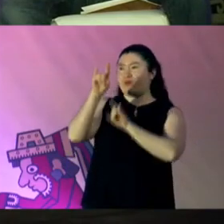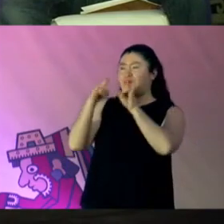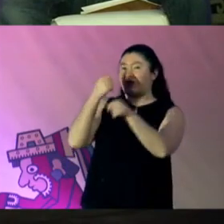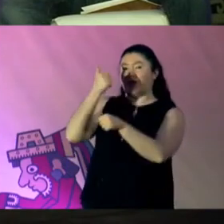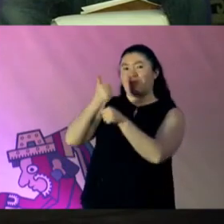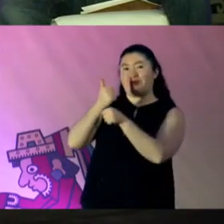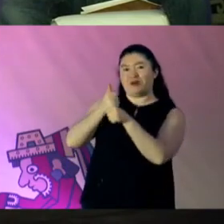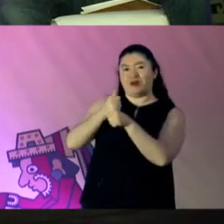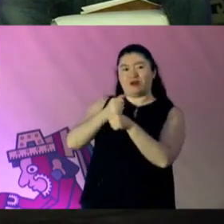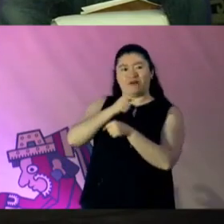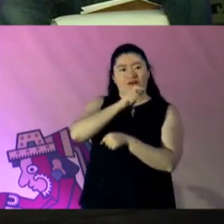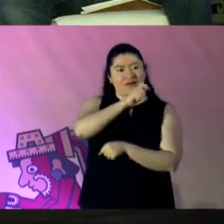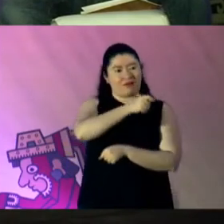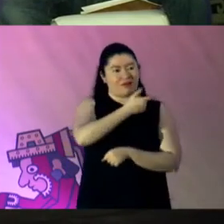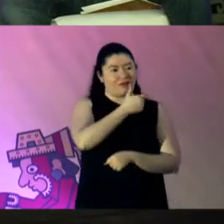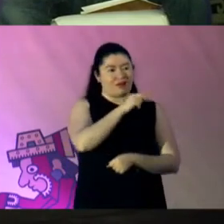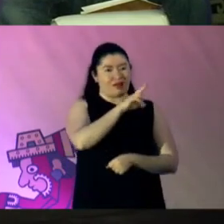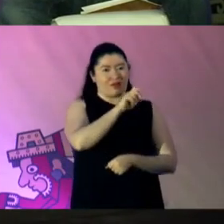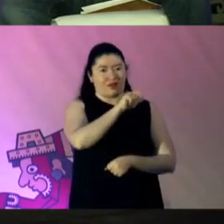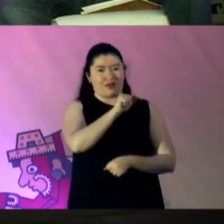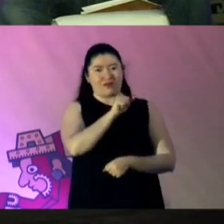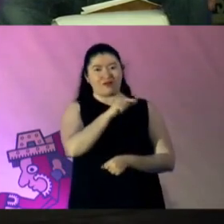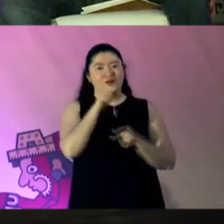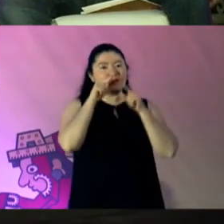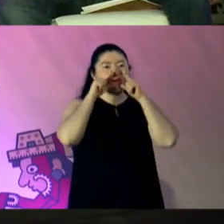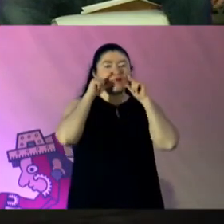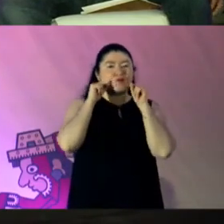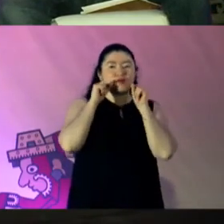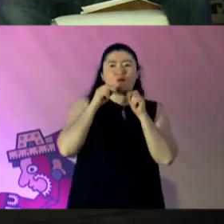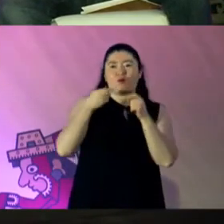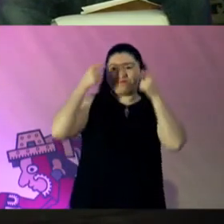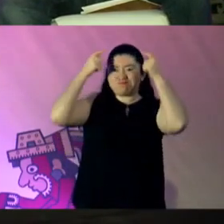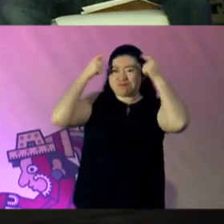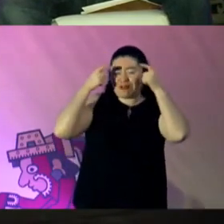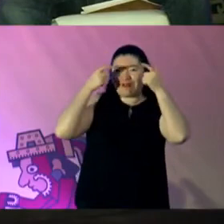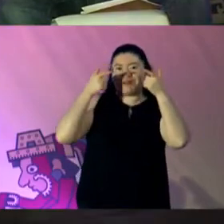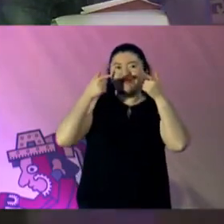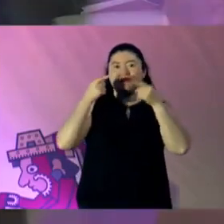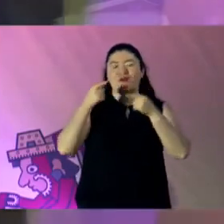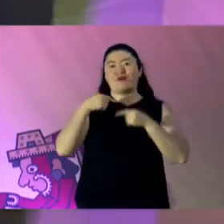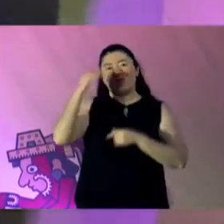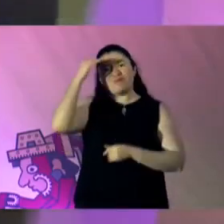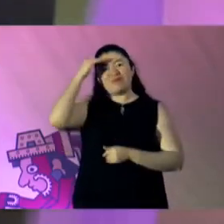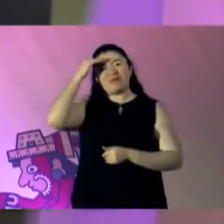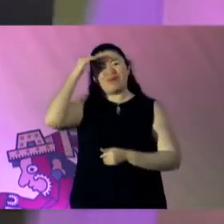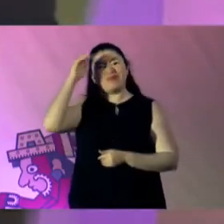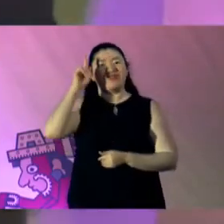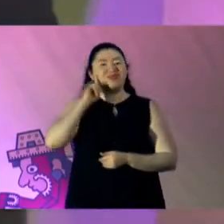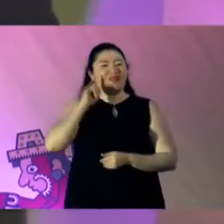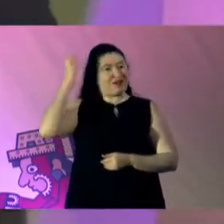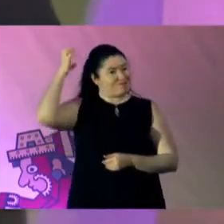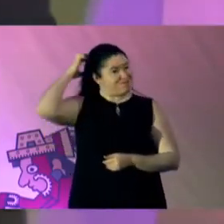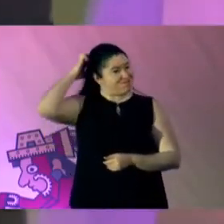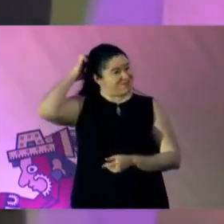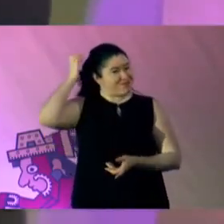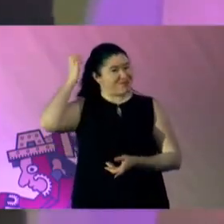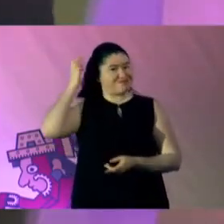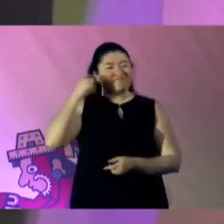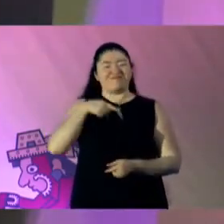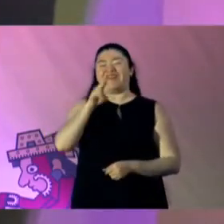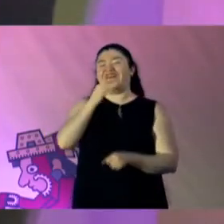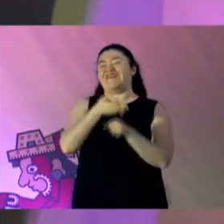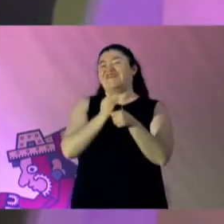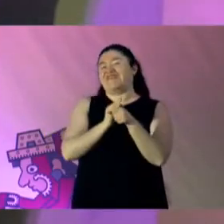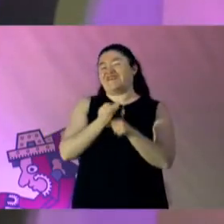es helguera pero con bigote es helguera pero con sombrero me siguiera pero este una señora y con un chongo no es cierto pero si lo demás sí